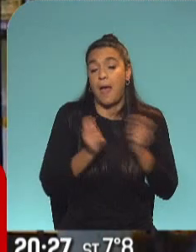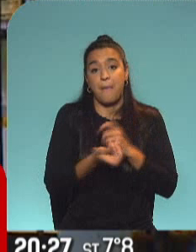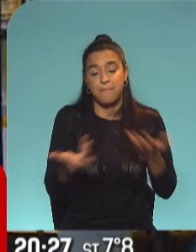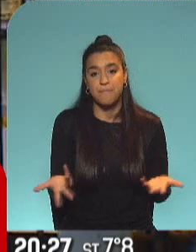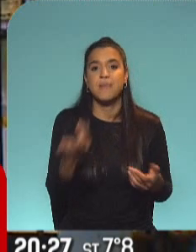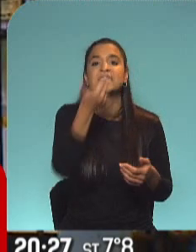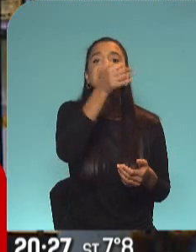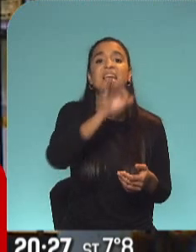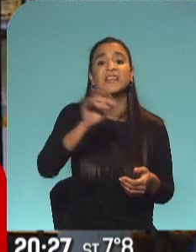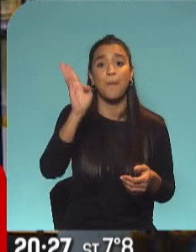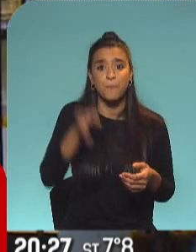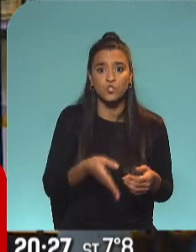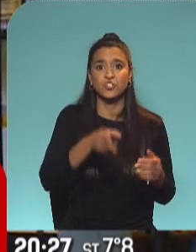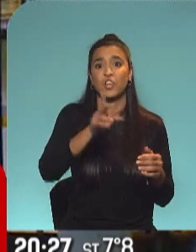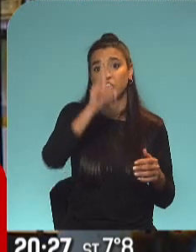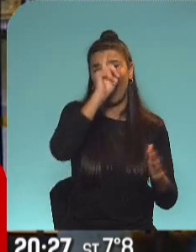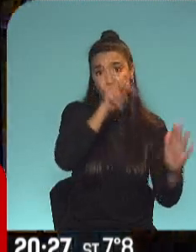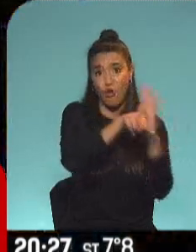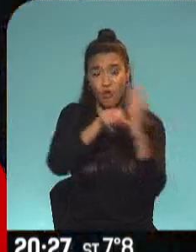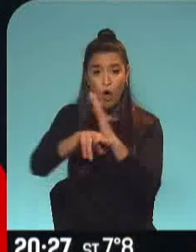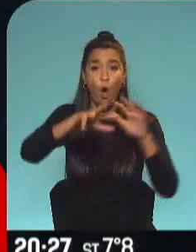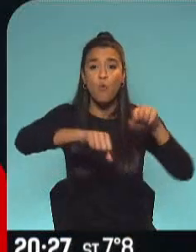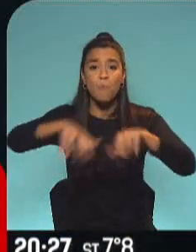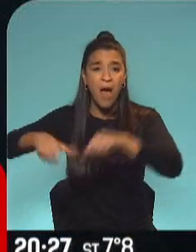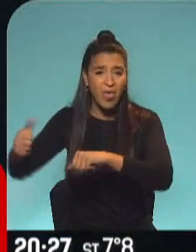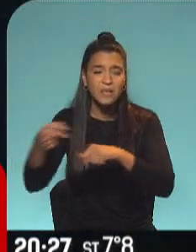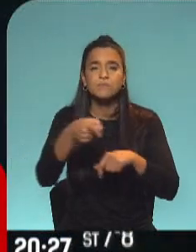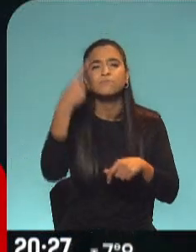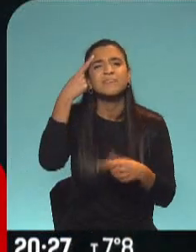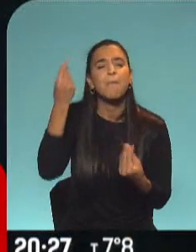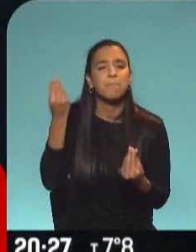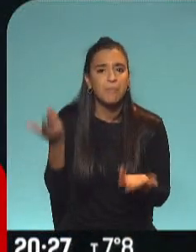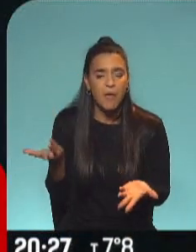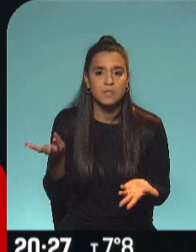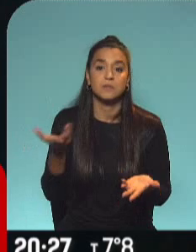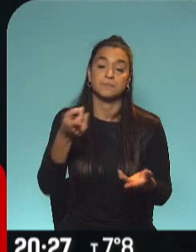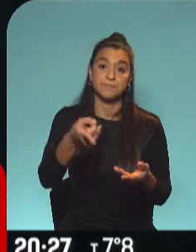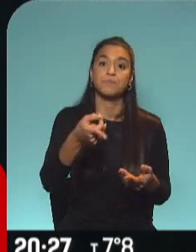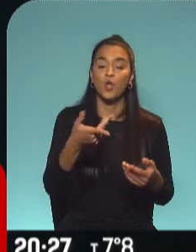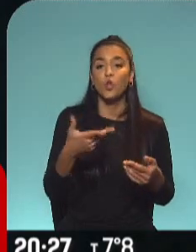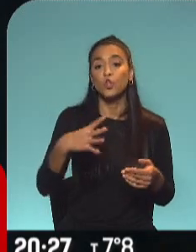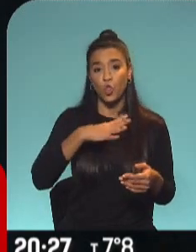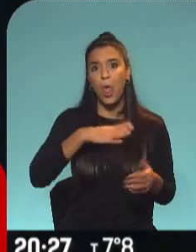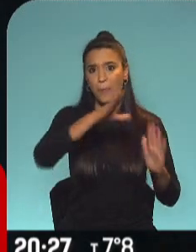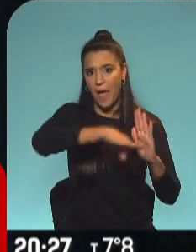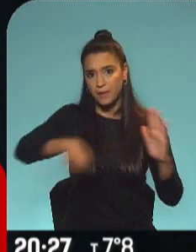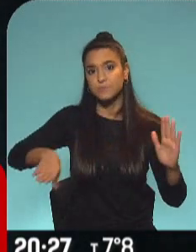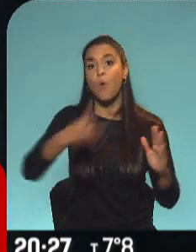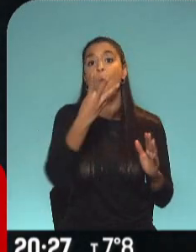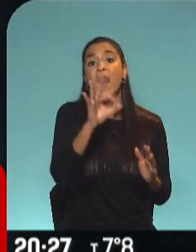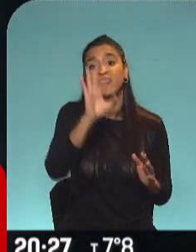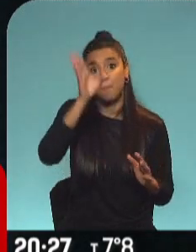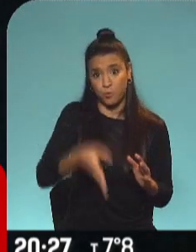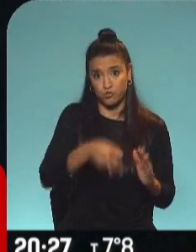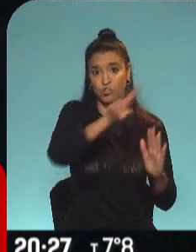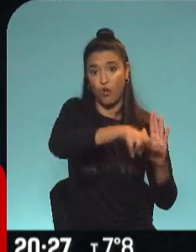camas en terapia intensiva. ¿Eso cómo lo están evaluando, Ginés? Mire, con una capacidad todavía importantísima, tenemos más del 40%